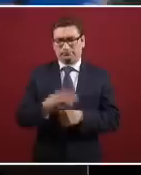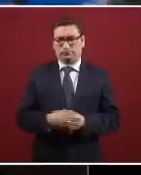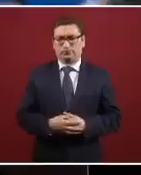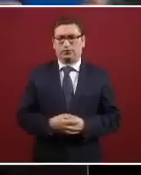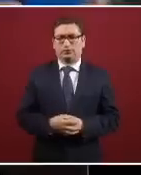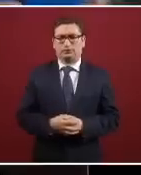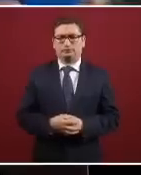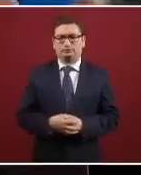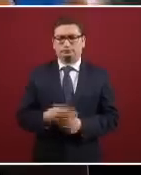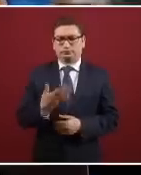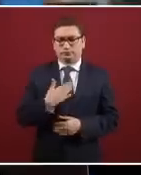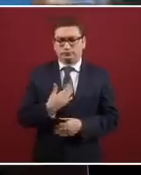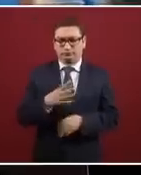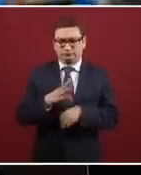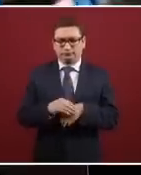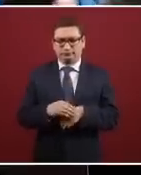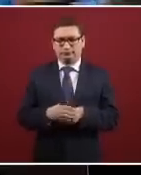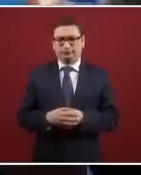si me lo permite, quisiera,